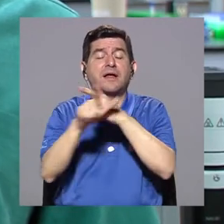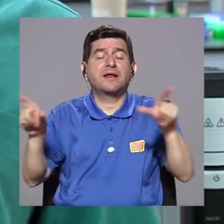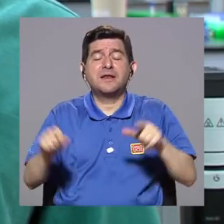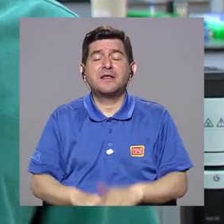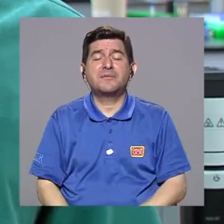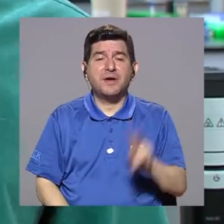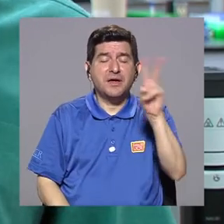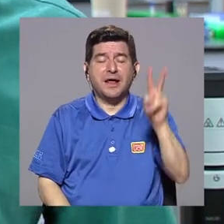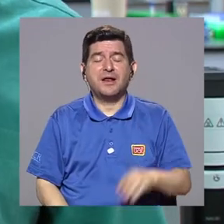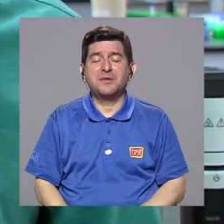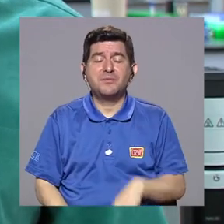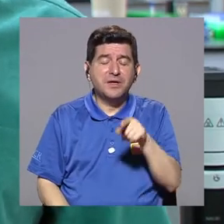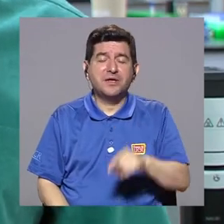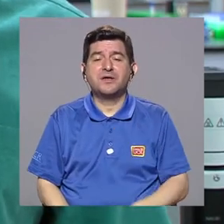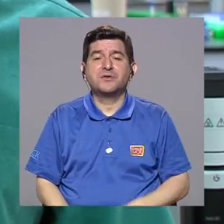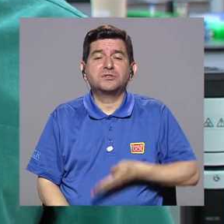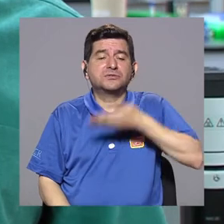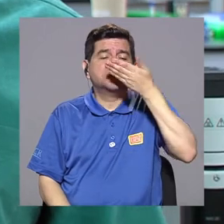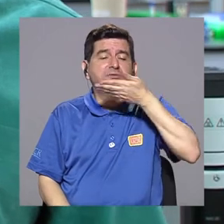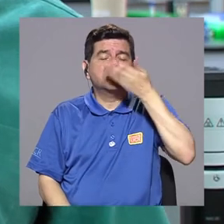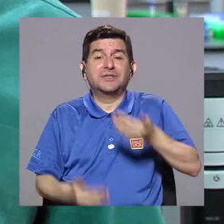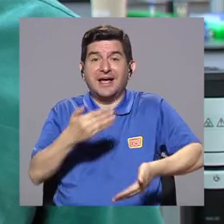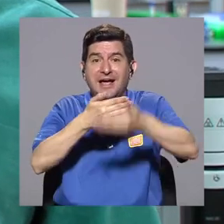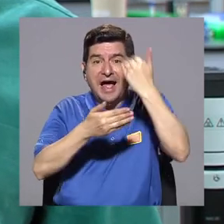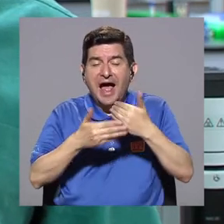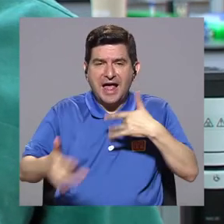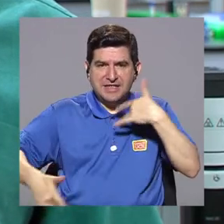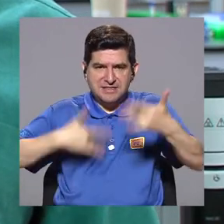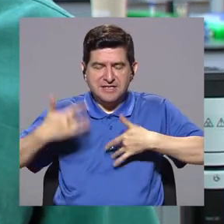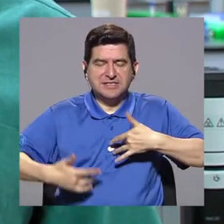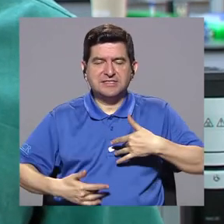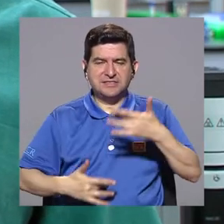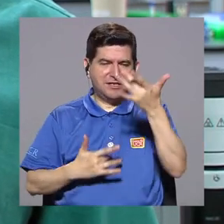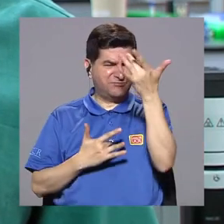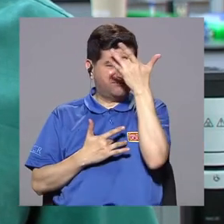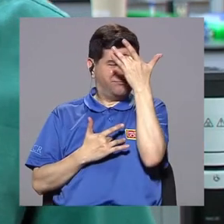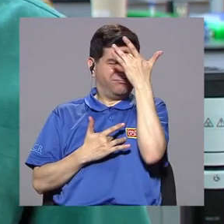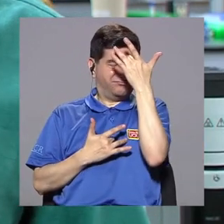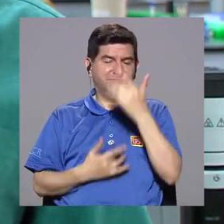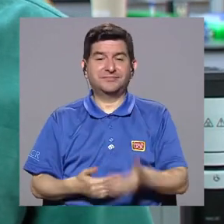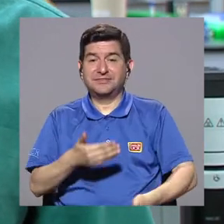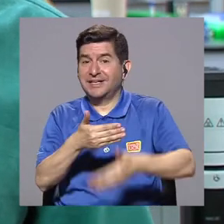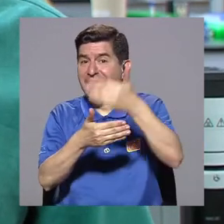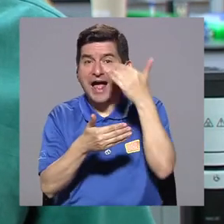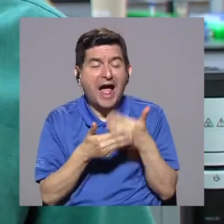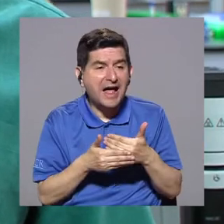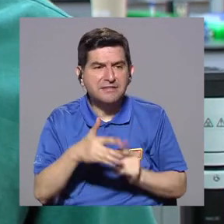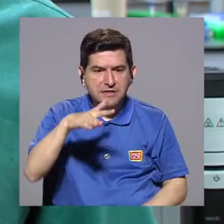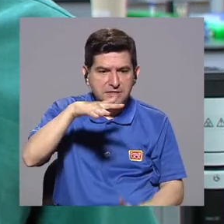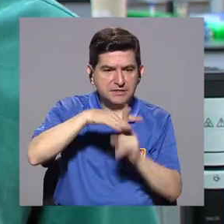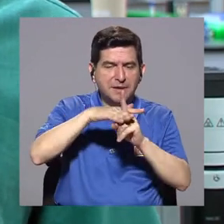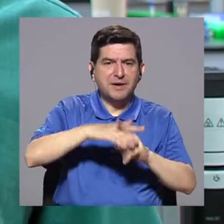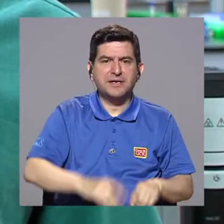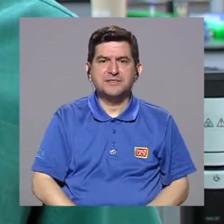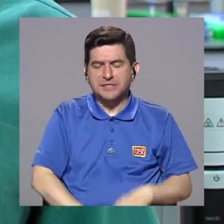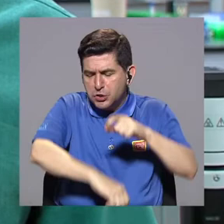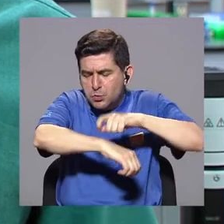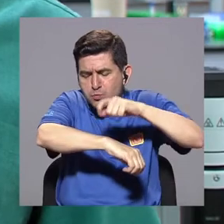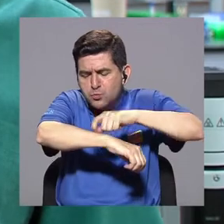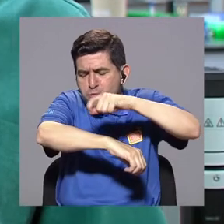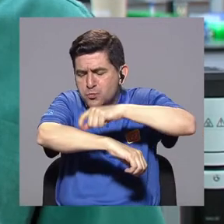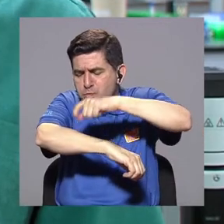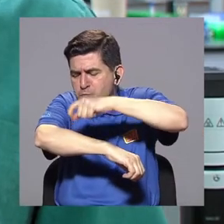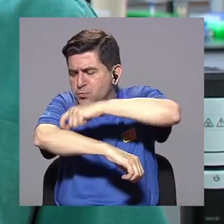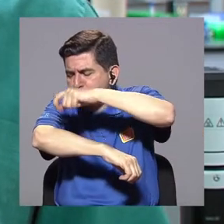liberar el virus por las secreciones respiratorias mucho antes de que se sienta enfermo, mucho antes de que le aparezca el